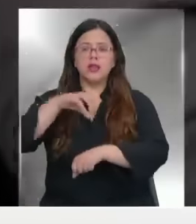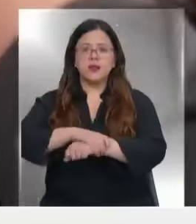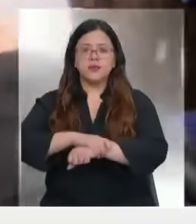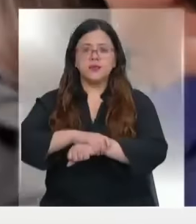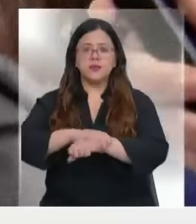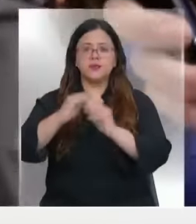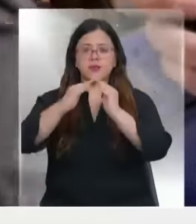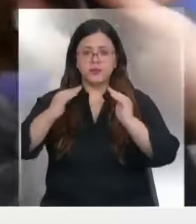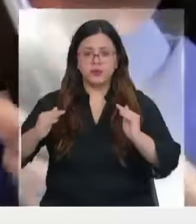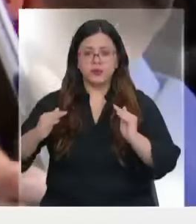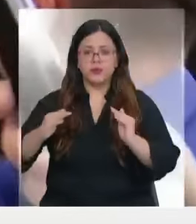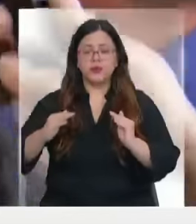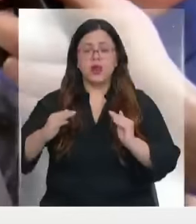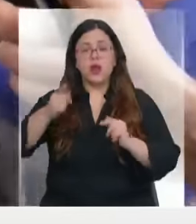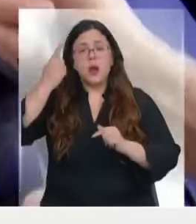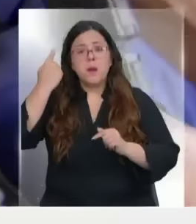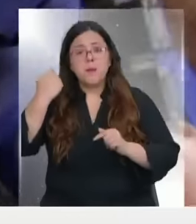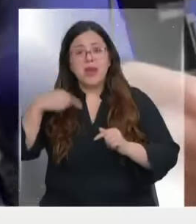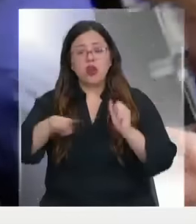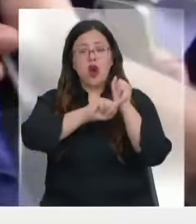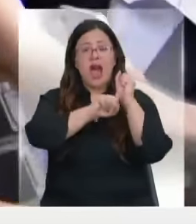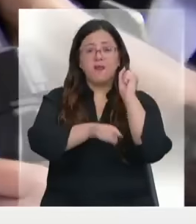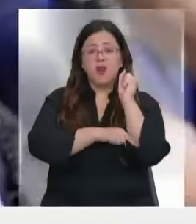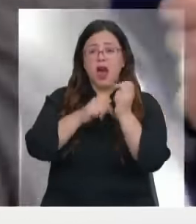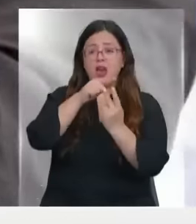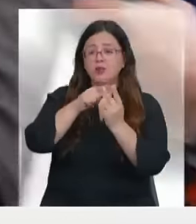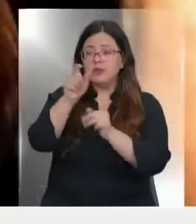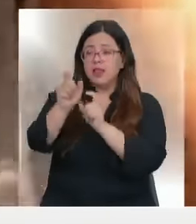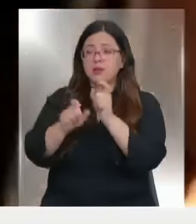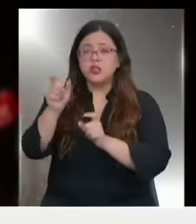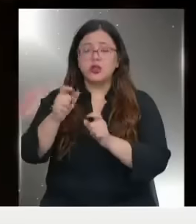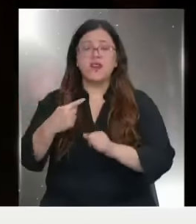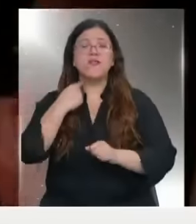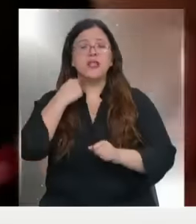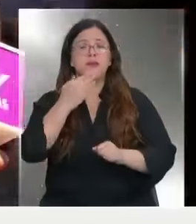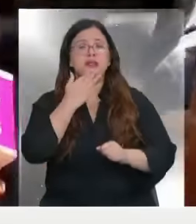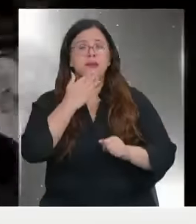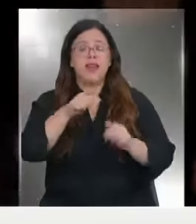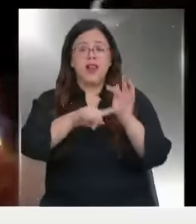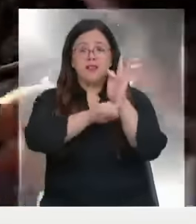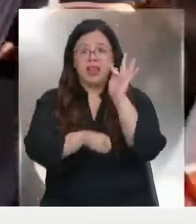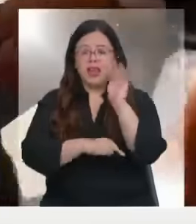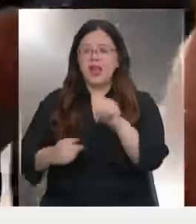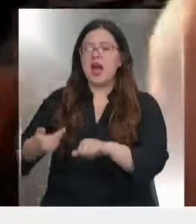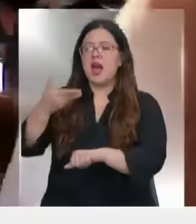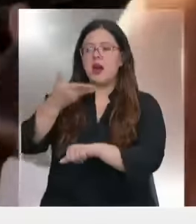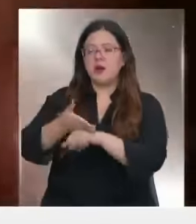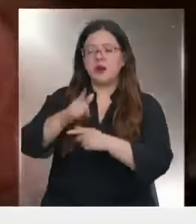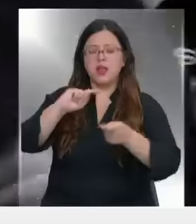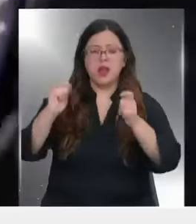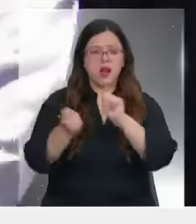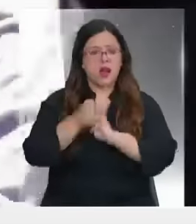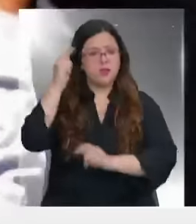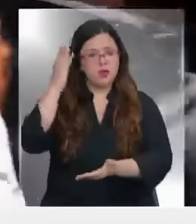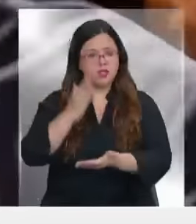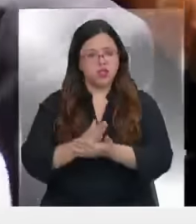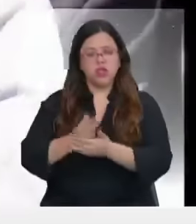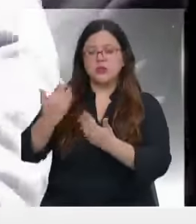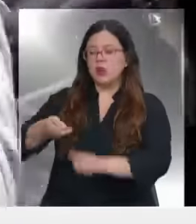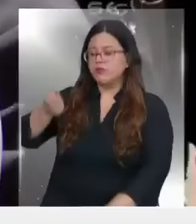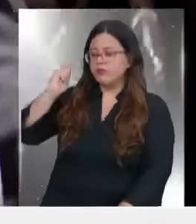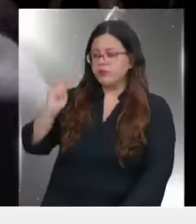de Valdivia, pero las defensas de las víctimas, junto a la Fiscalía, apelaron a esta decisión. Formalizamos